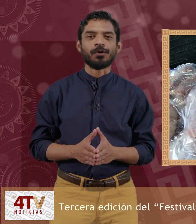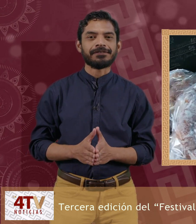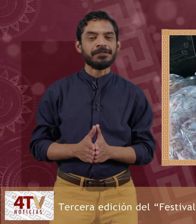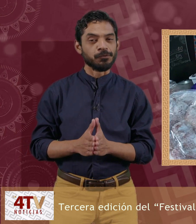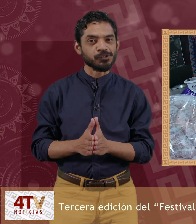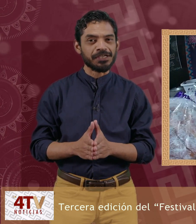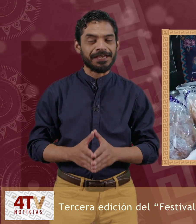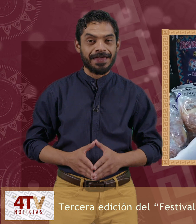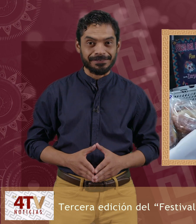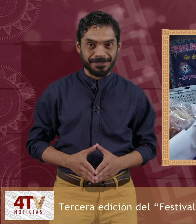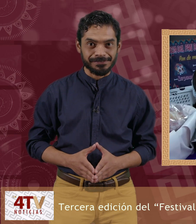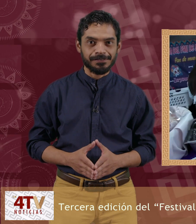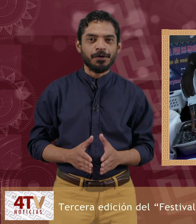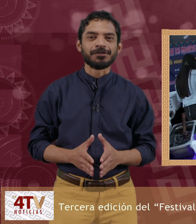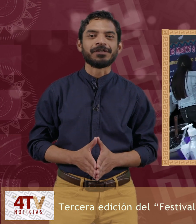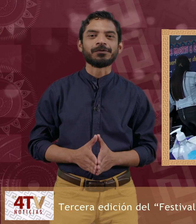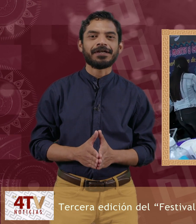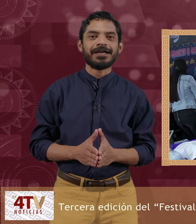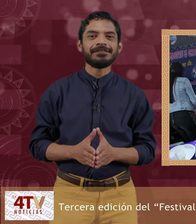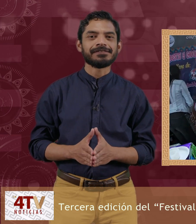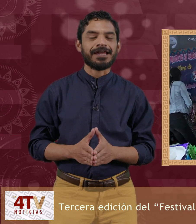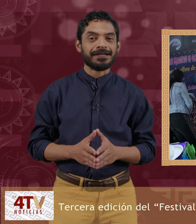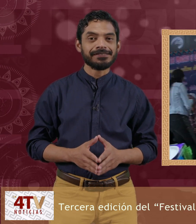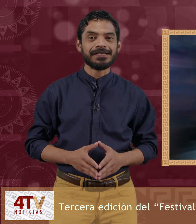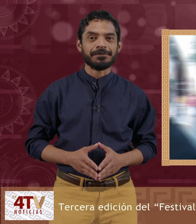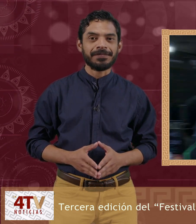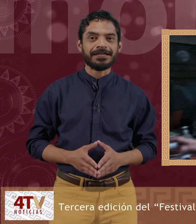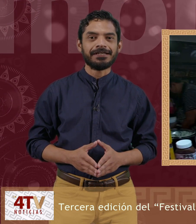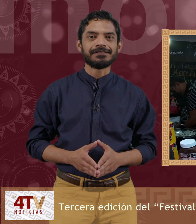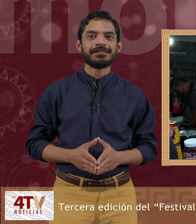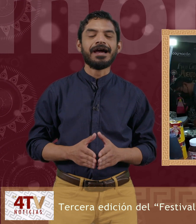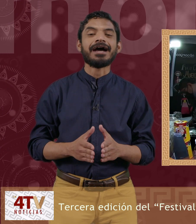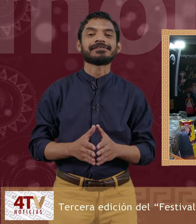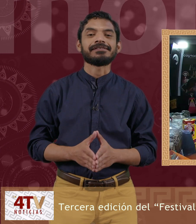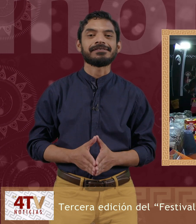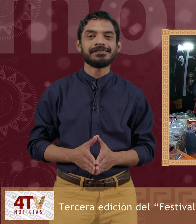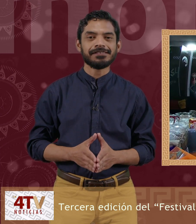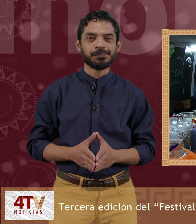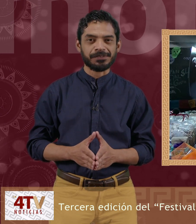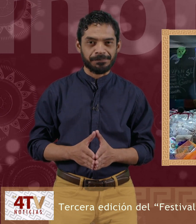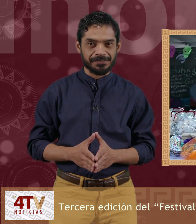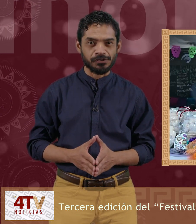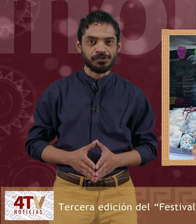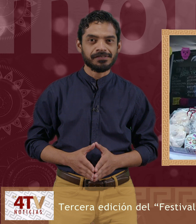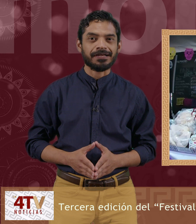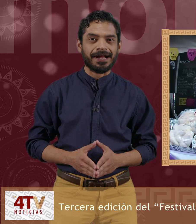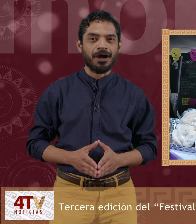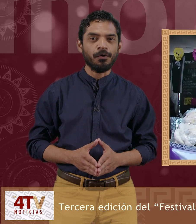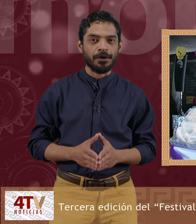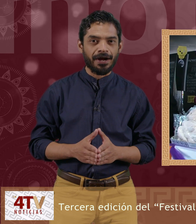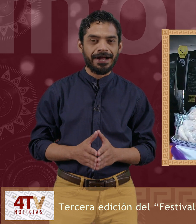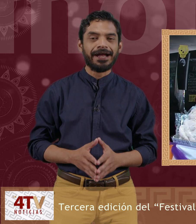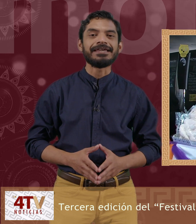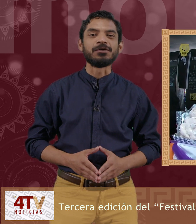el chocolate no se queda atrás, pues encontrarán desde la clásica bebida caliente hasta distintas preparaciones de